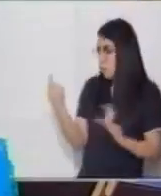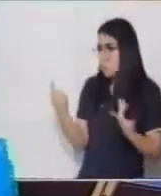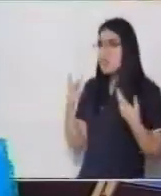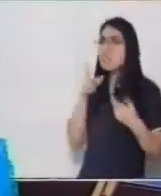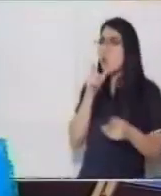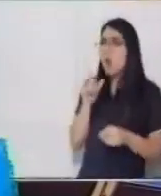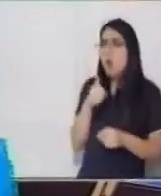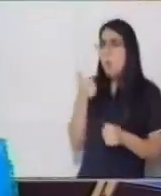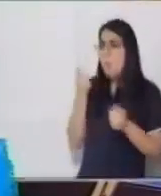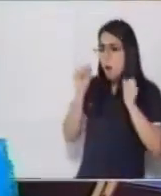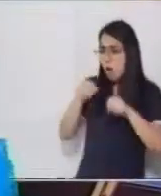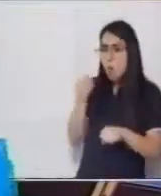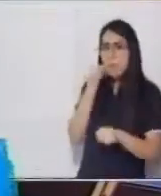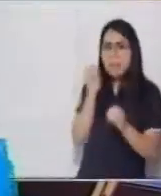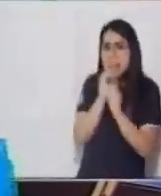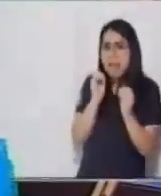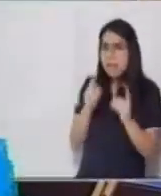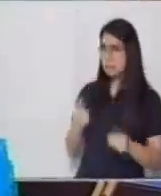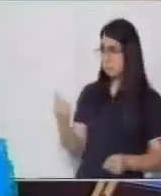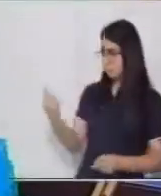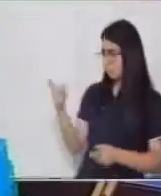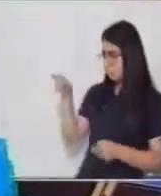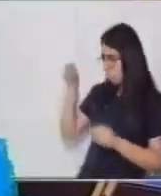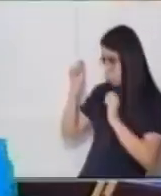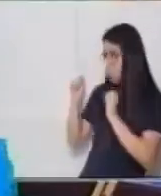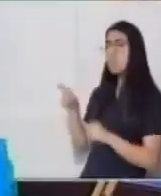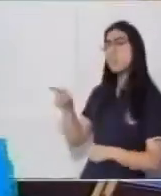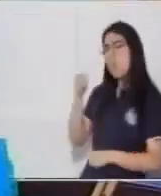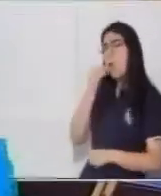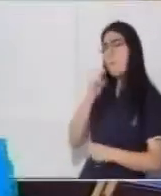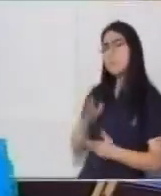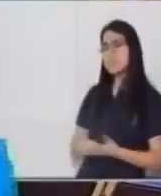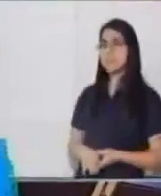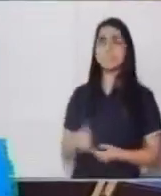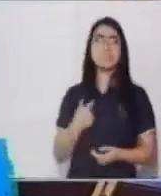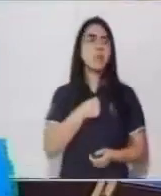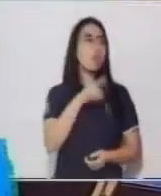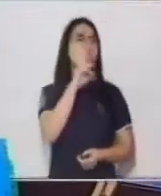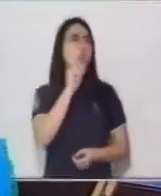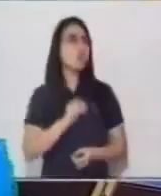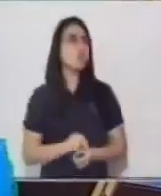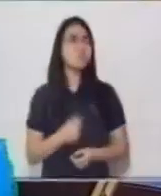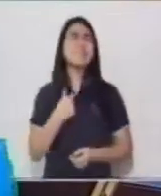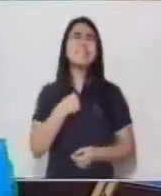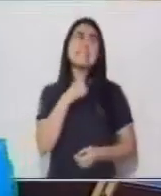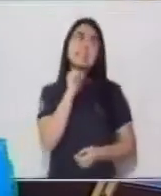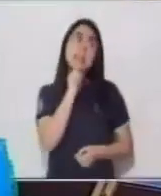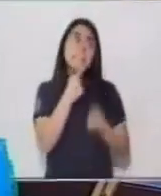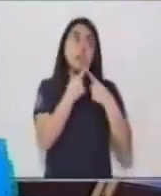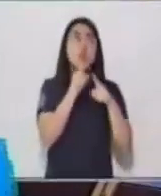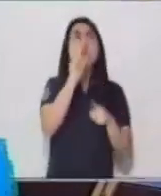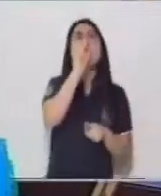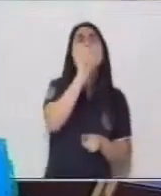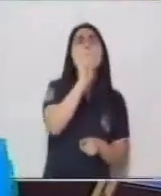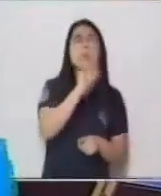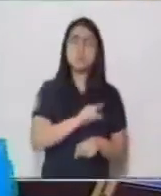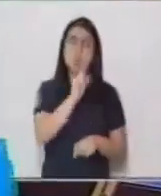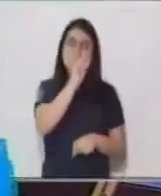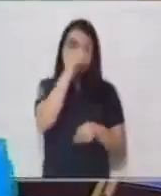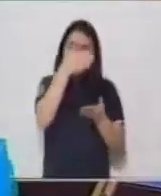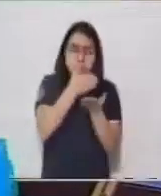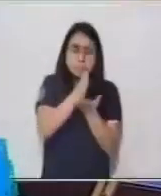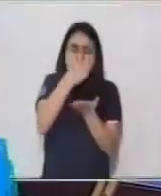a mi honestidad, a decir la verdad. ¿Y qué pasa con esto? No sé si has escuchado la parábola